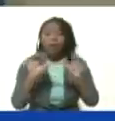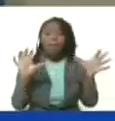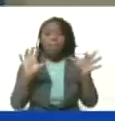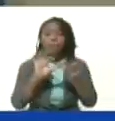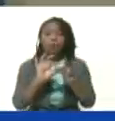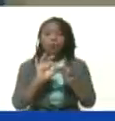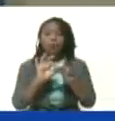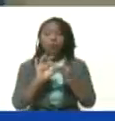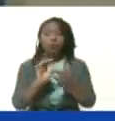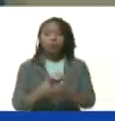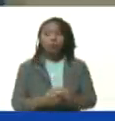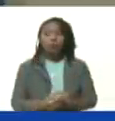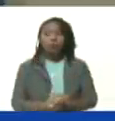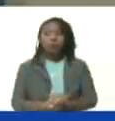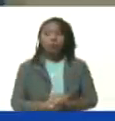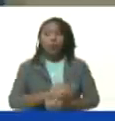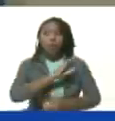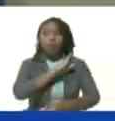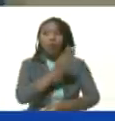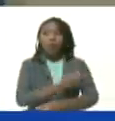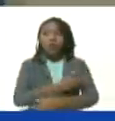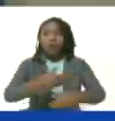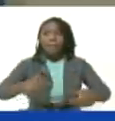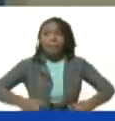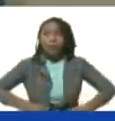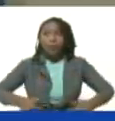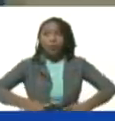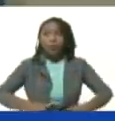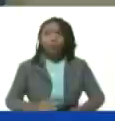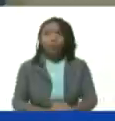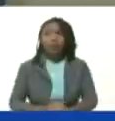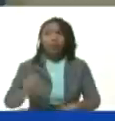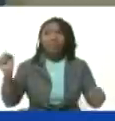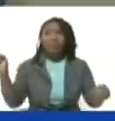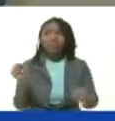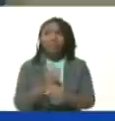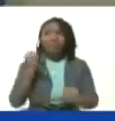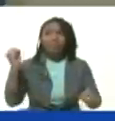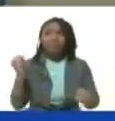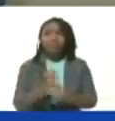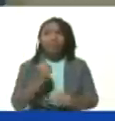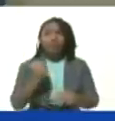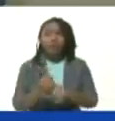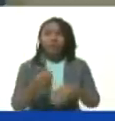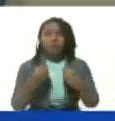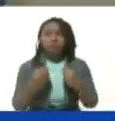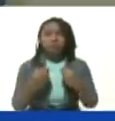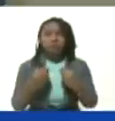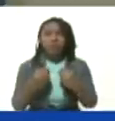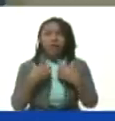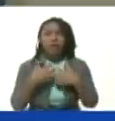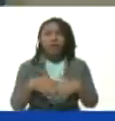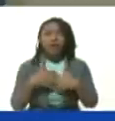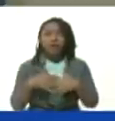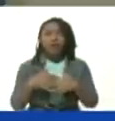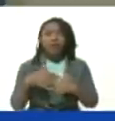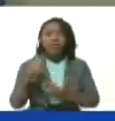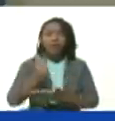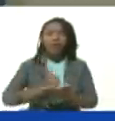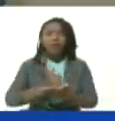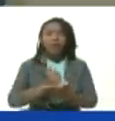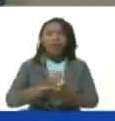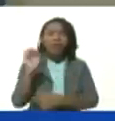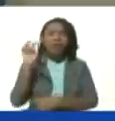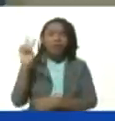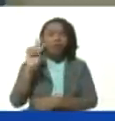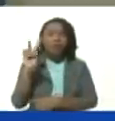articulando fuerzas y esfuerzos, trabajo, para que la industria farmacéutica